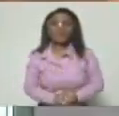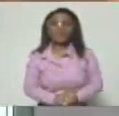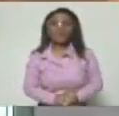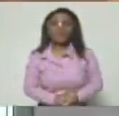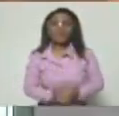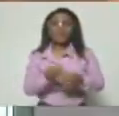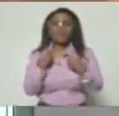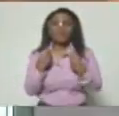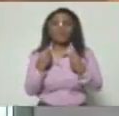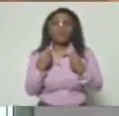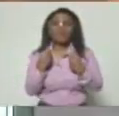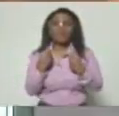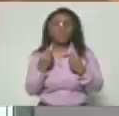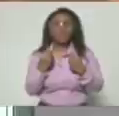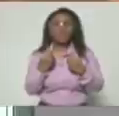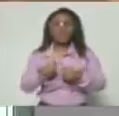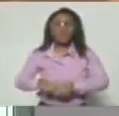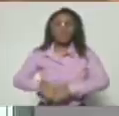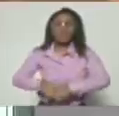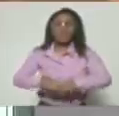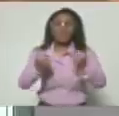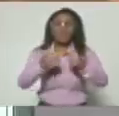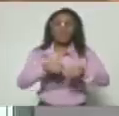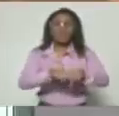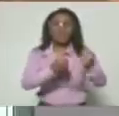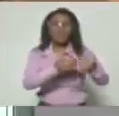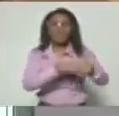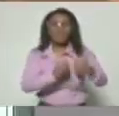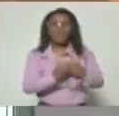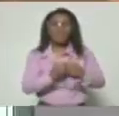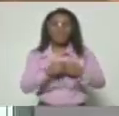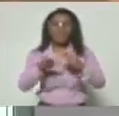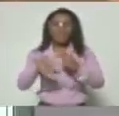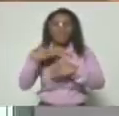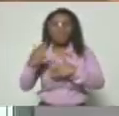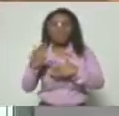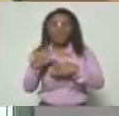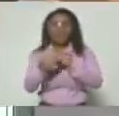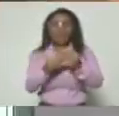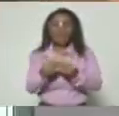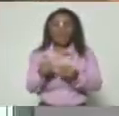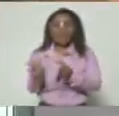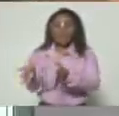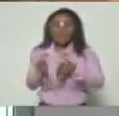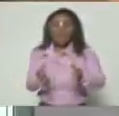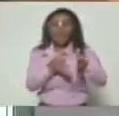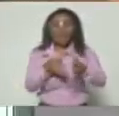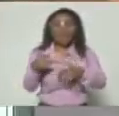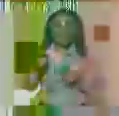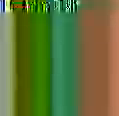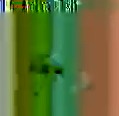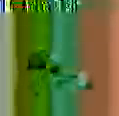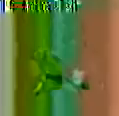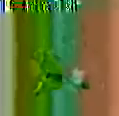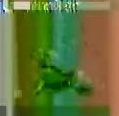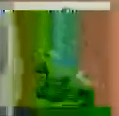para destruir, fragmentar y después sacar ganancia de esa destrucción.